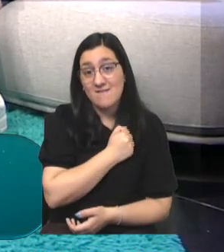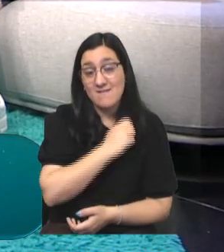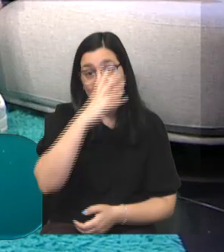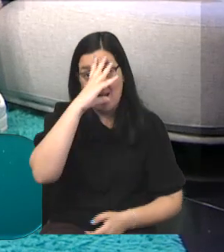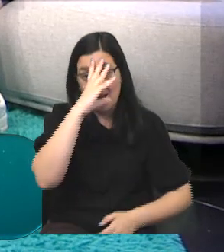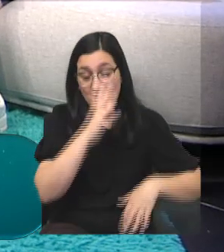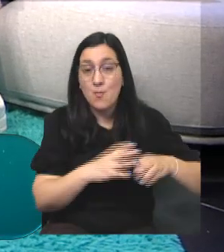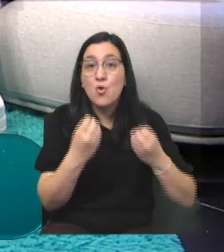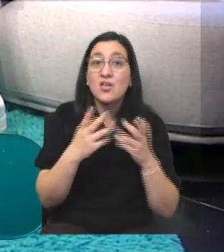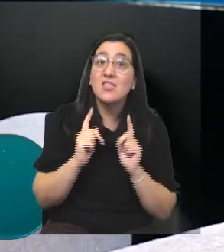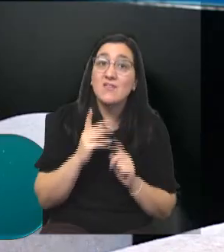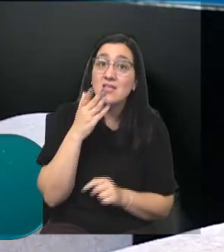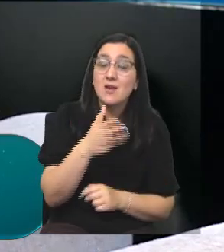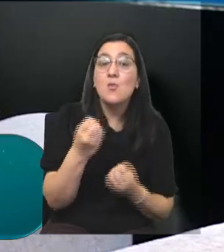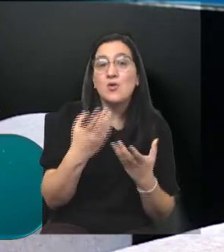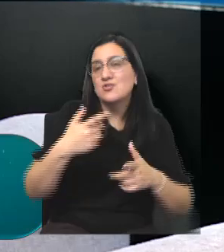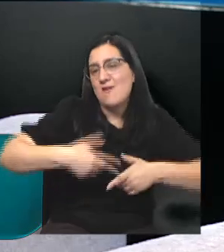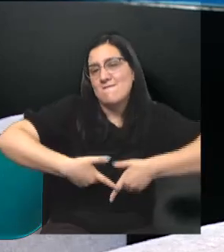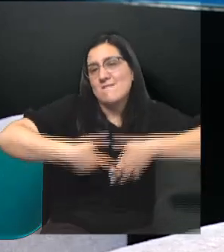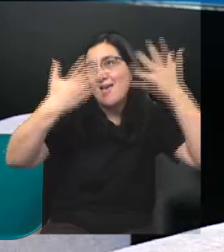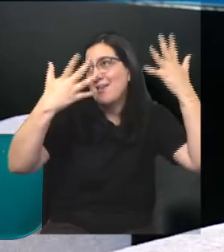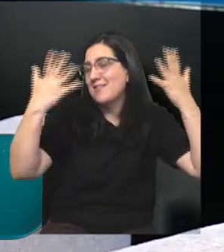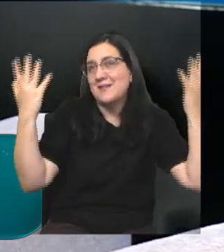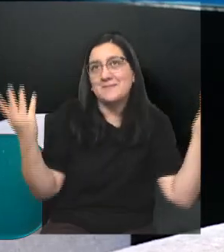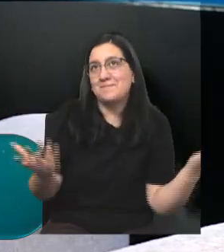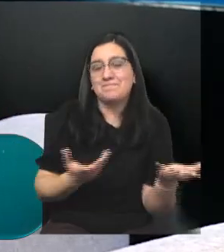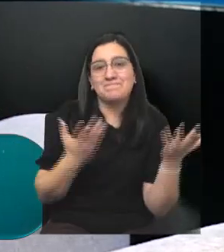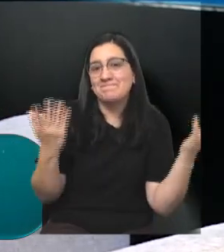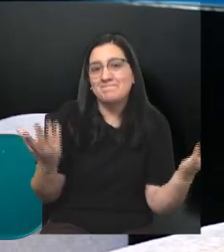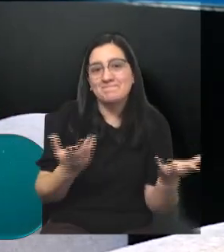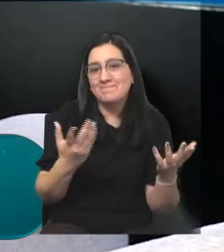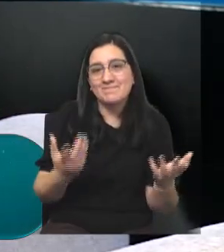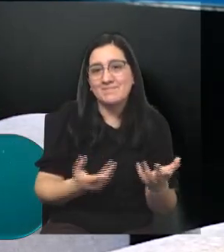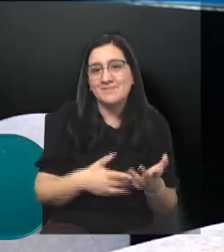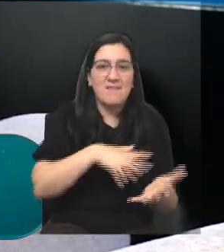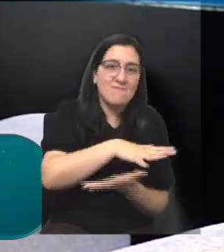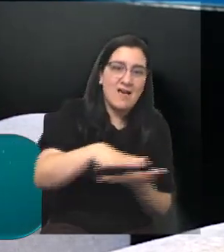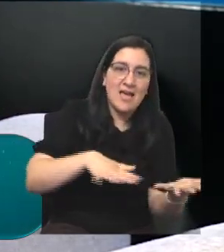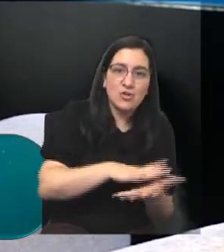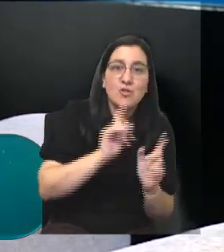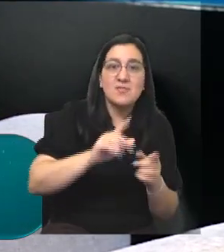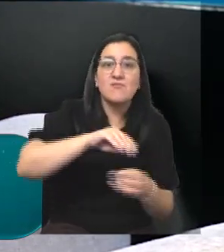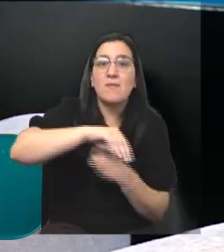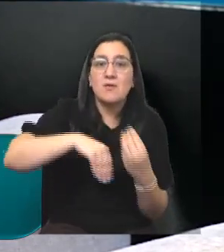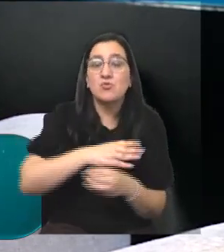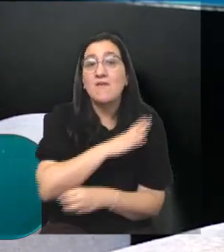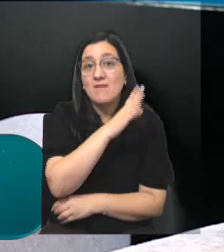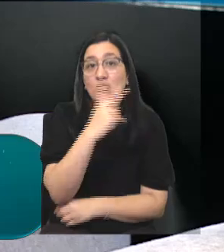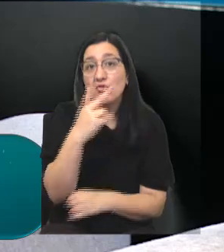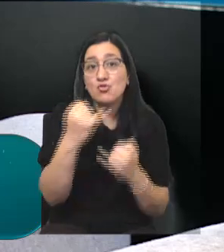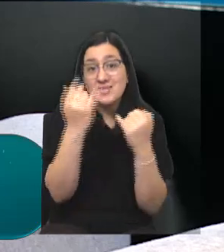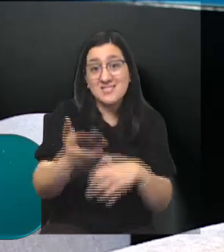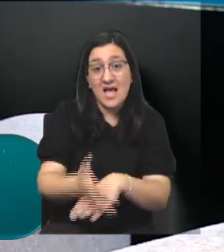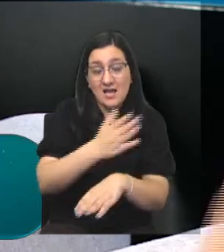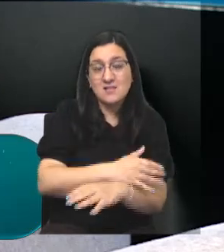qué tienen que ir. Bueno, Carnaval de Artigas es una fiesta es una fiesta de barrio y de familia. Ustedes van 2 días antes